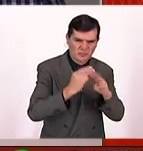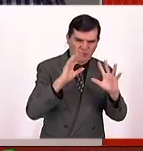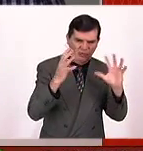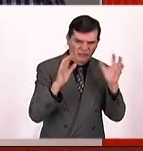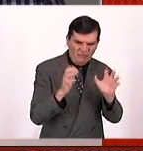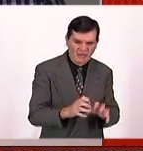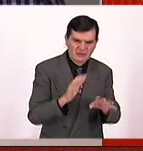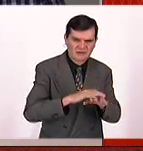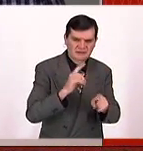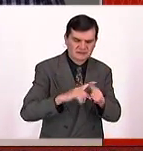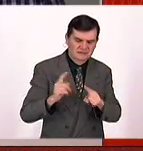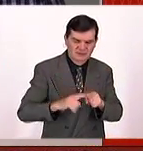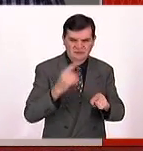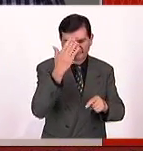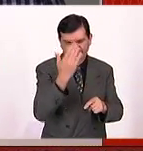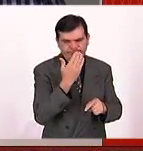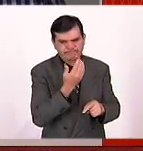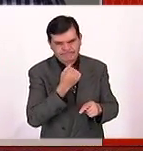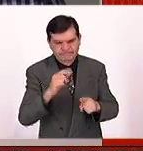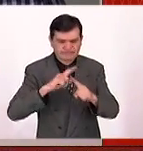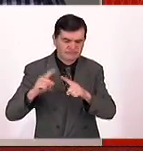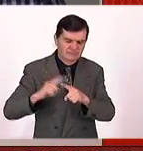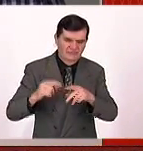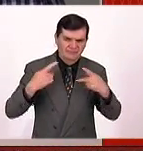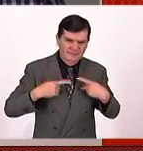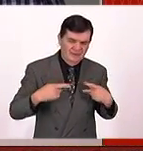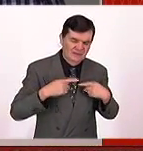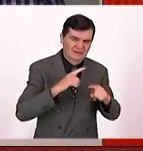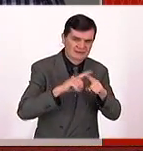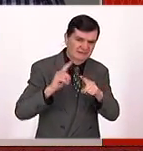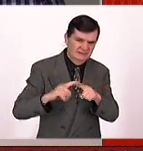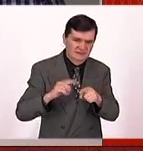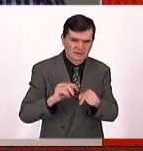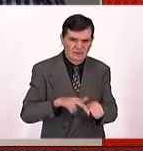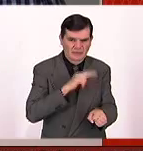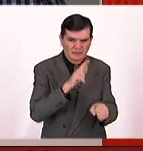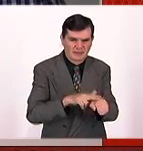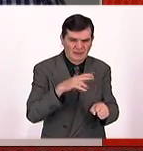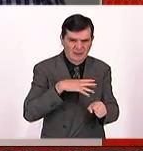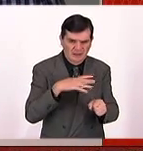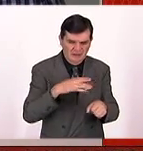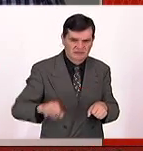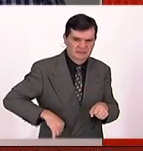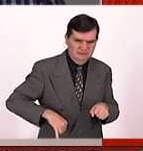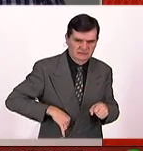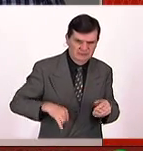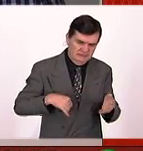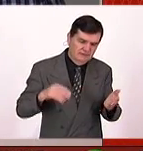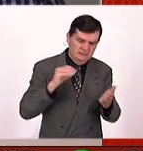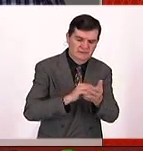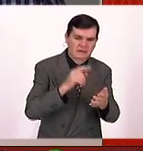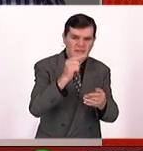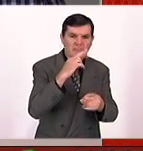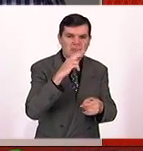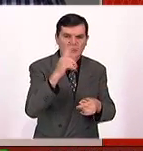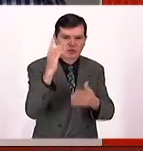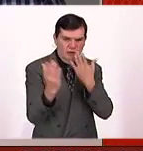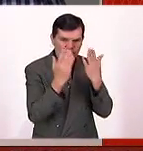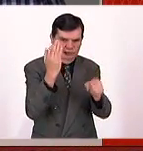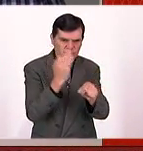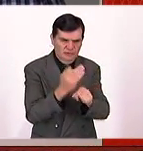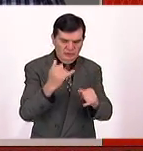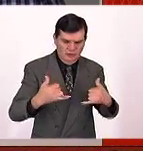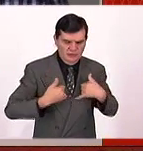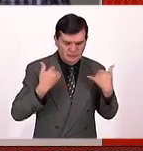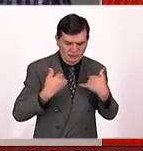ambiente cuando los expertos, cuando todo el mundo, cuando la gente común y corriente se ha interesado. Y qué mejor que los estudiantes, que